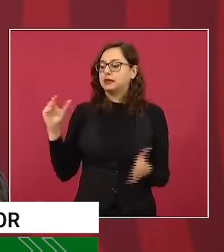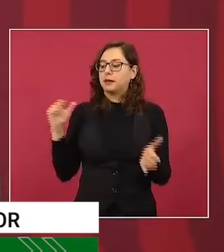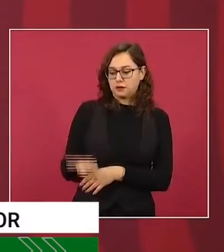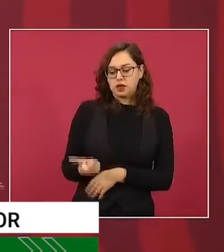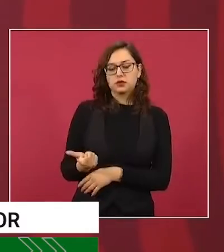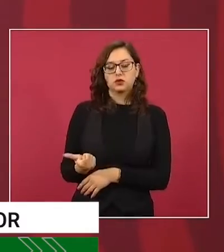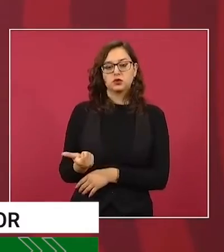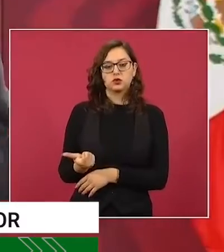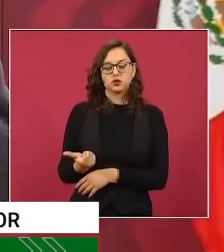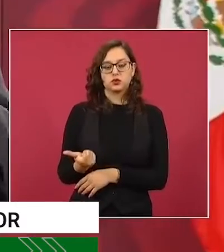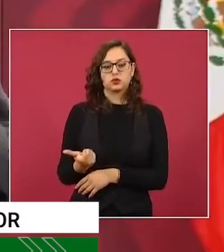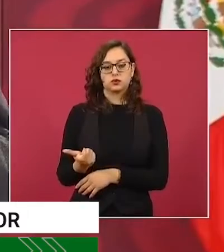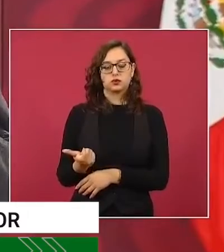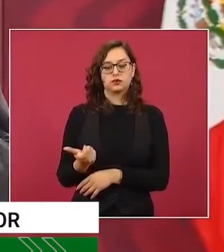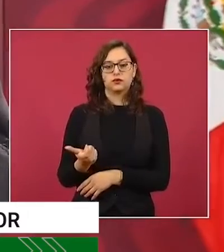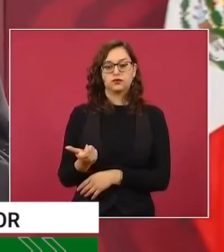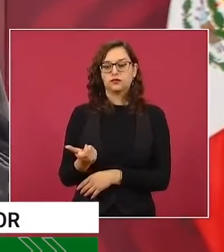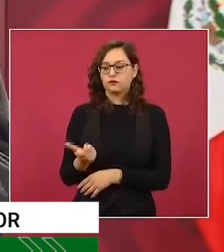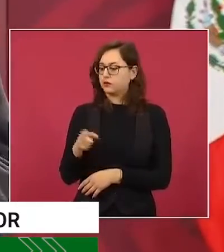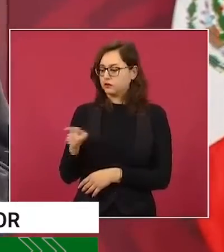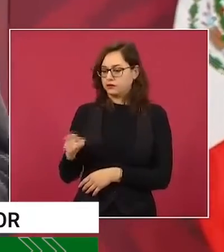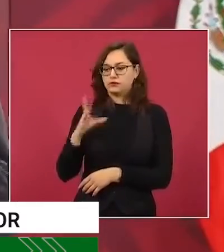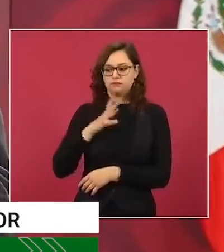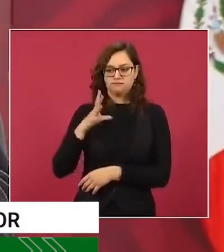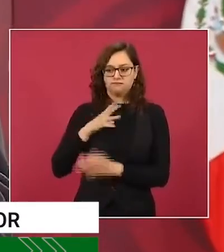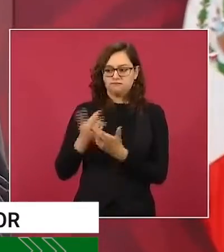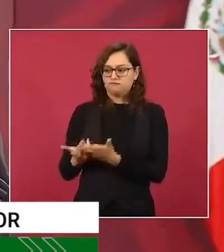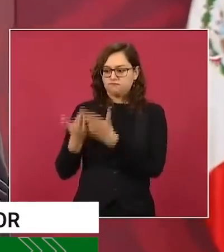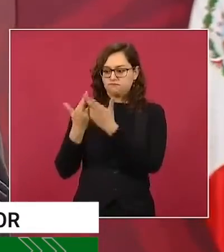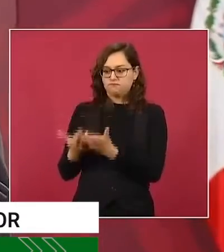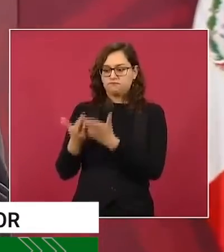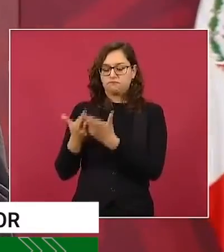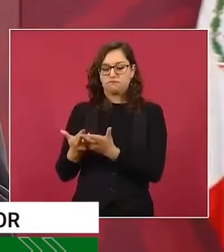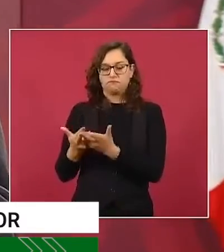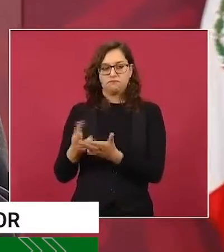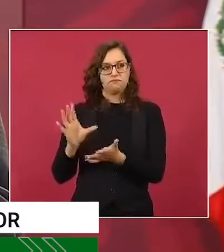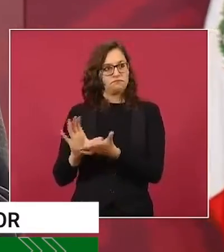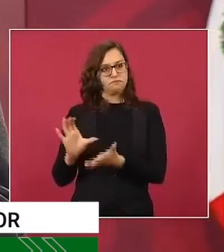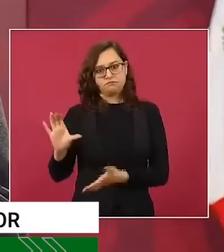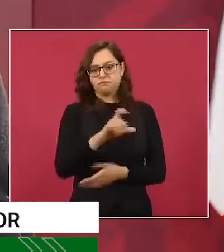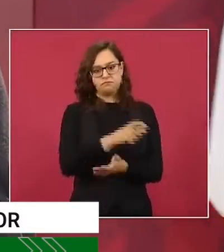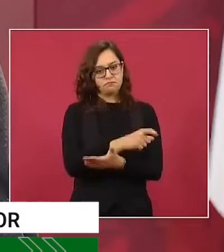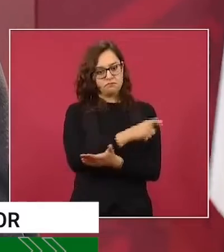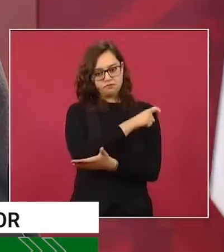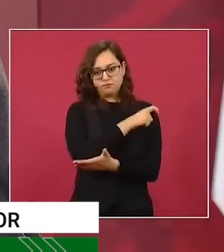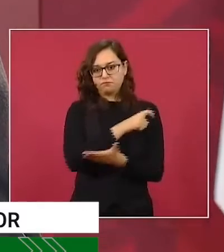20,000 millones de pesos están disponibles para que Pemex los use.